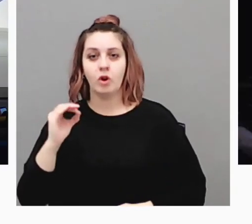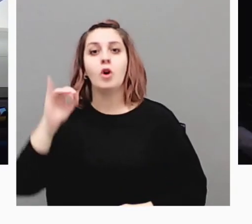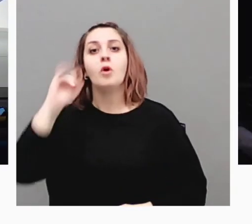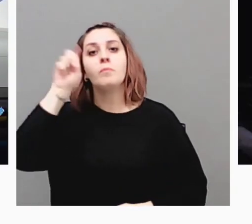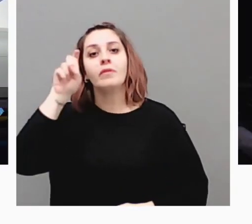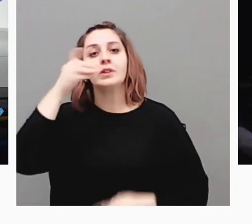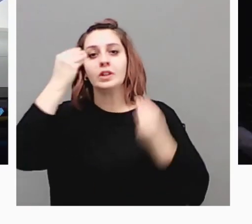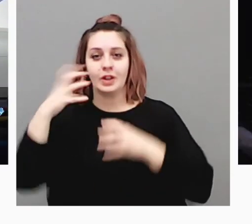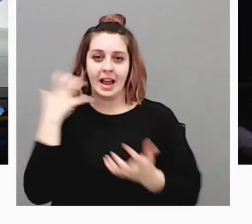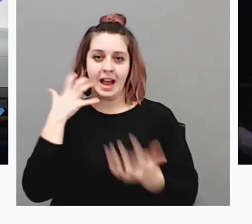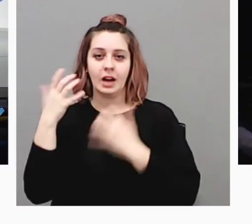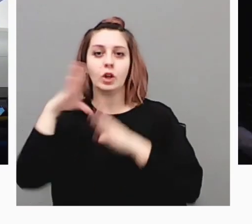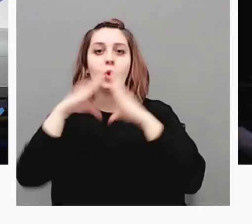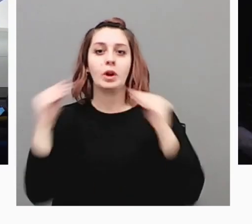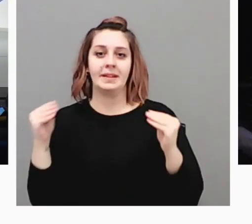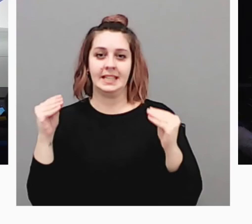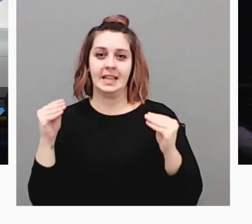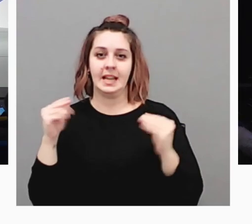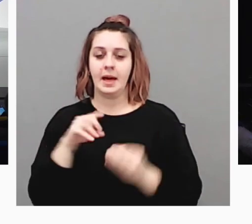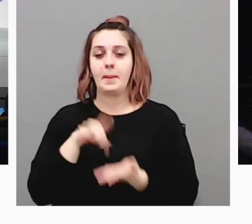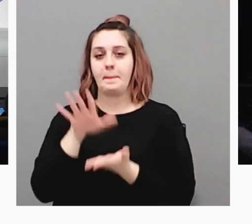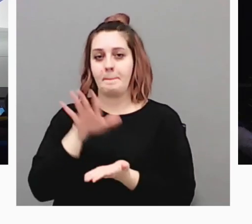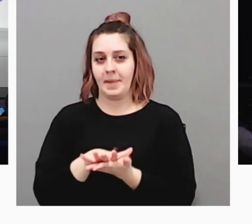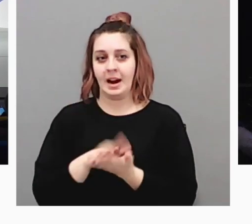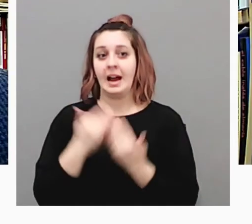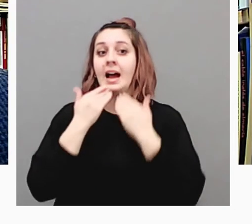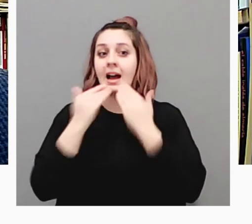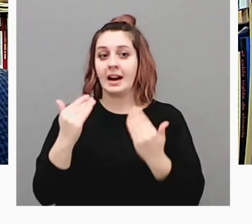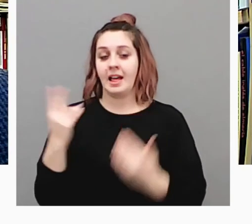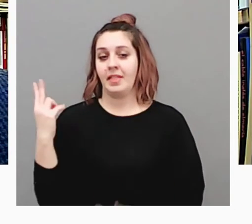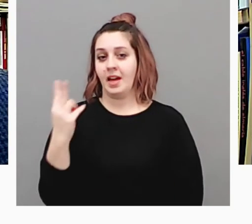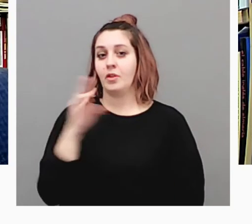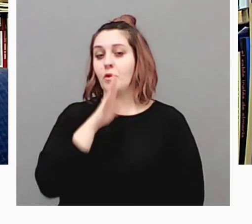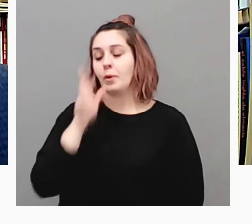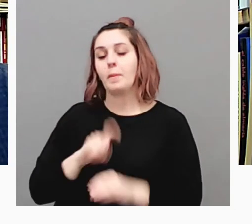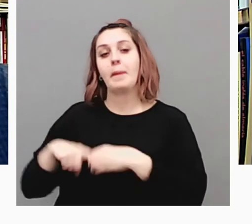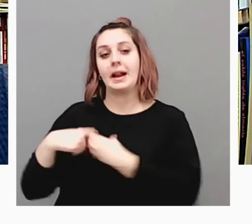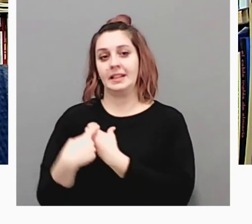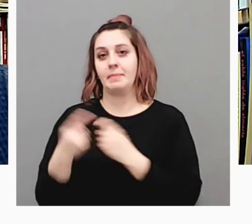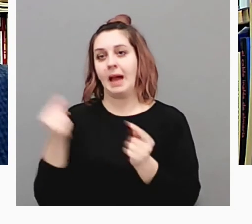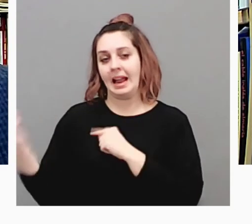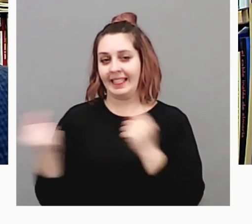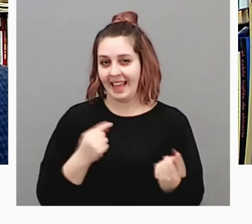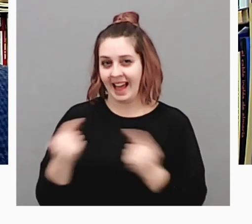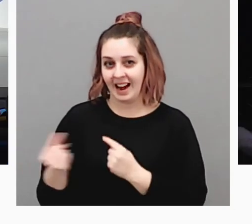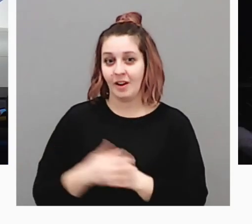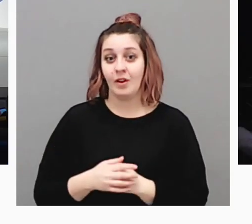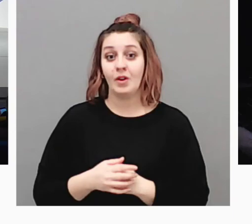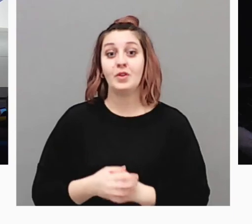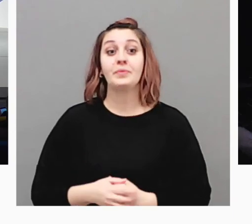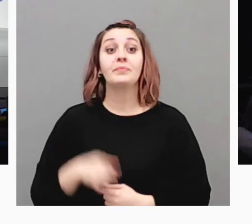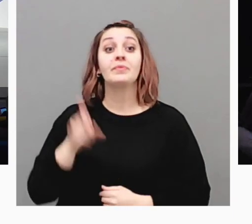Arte en la Universidad de Málaga. Muchas gracias a los dos por participar en este diálogo y a los que estáis con